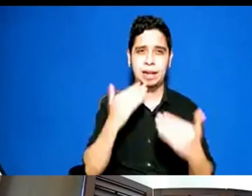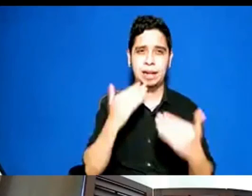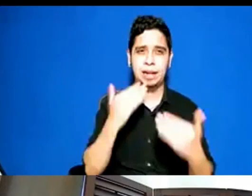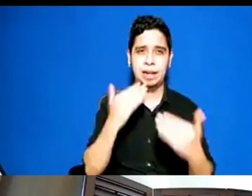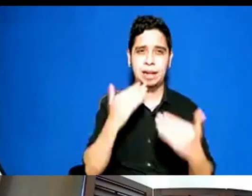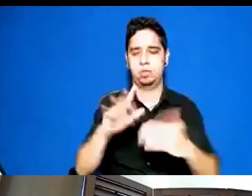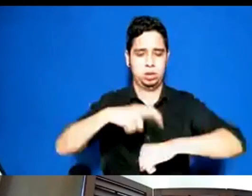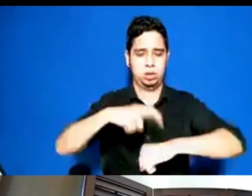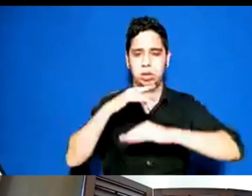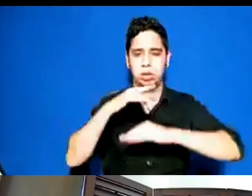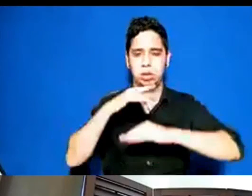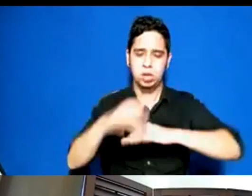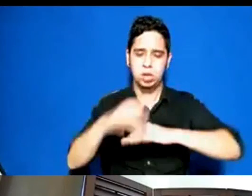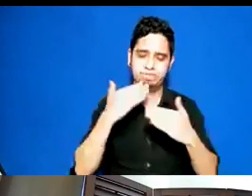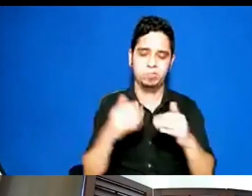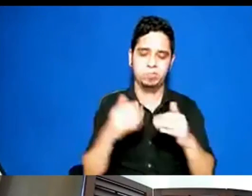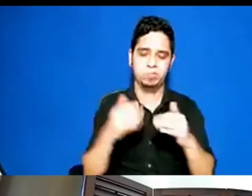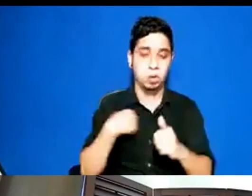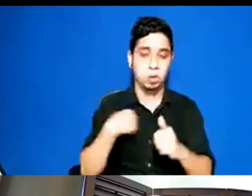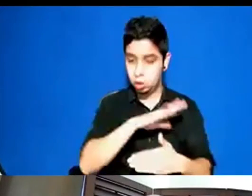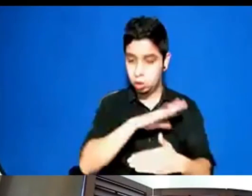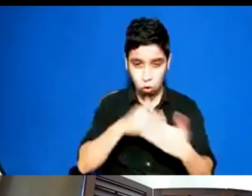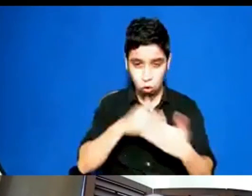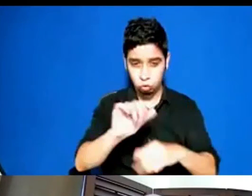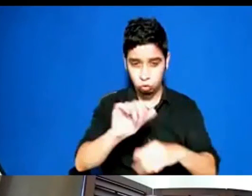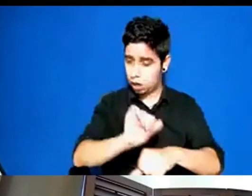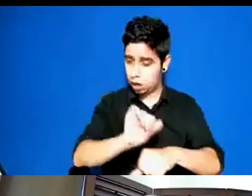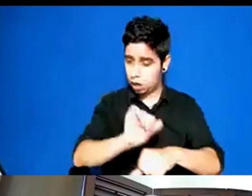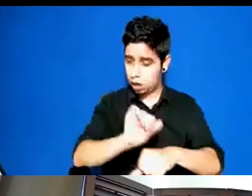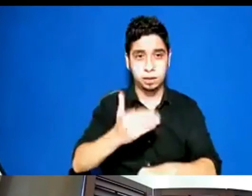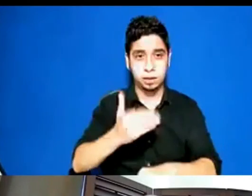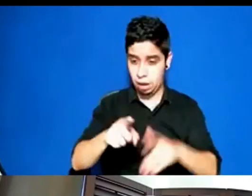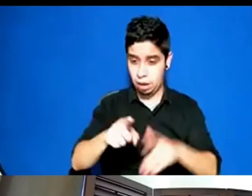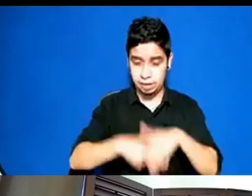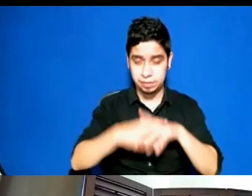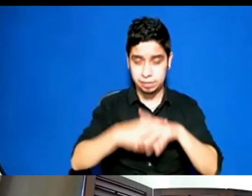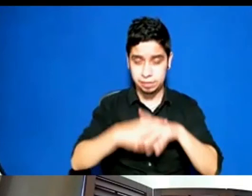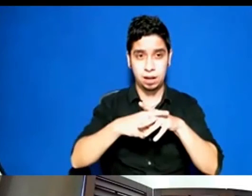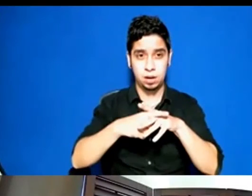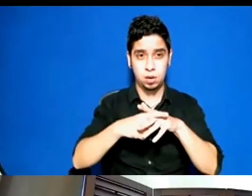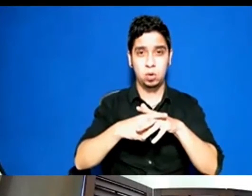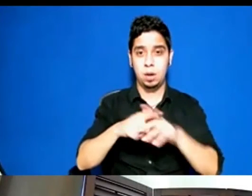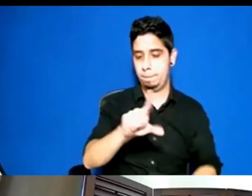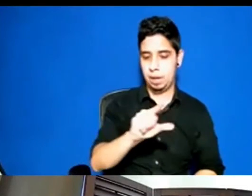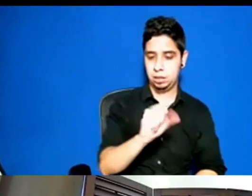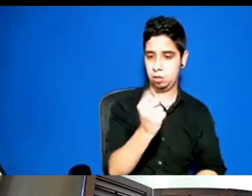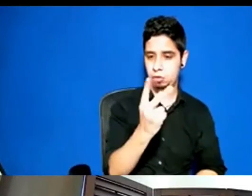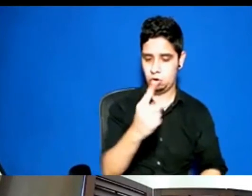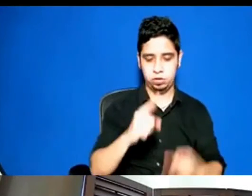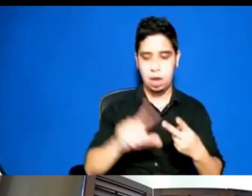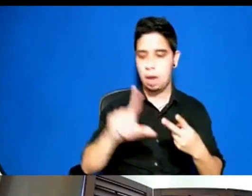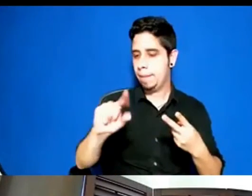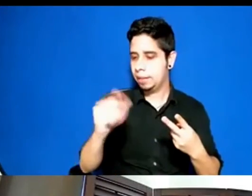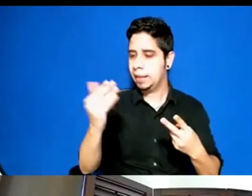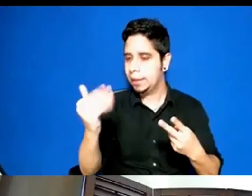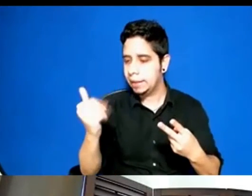con nosotros y toda la labor que hacen desde que empezaron, 2012, 2015, no importa cuándo te